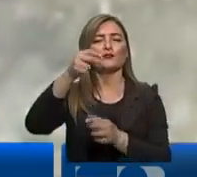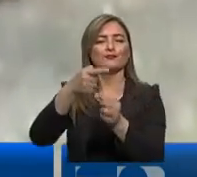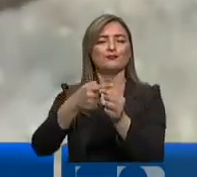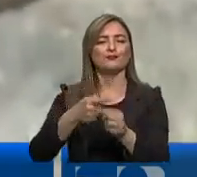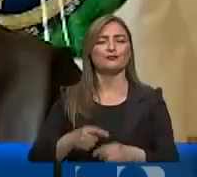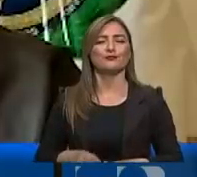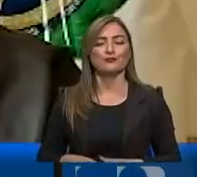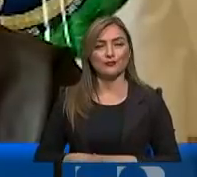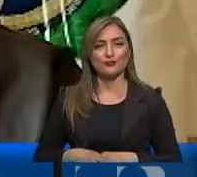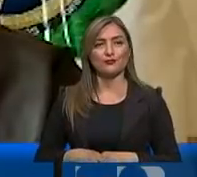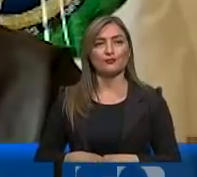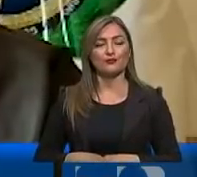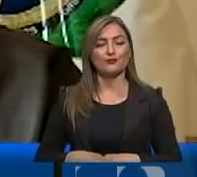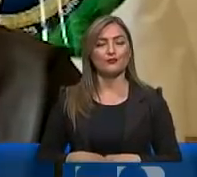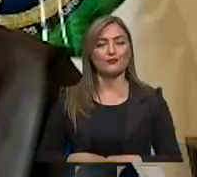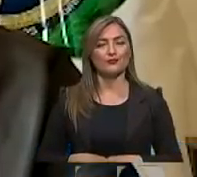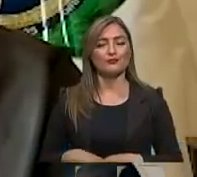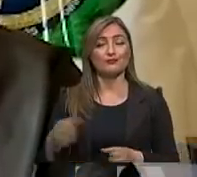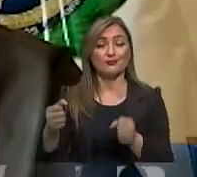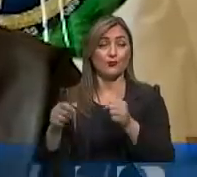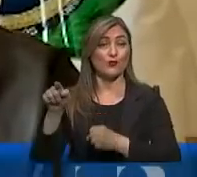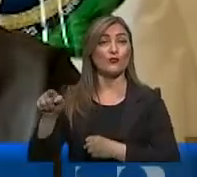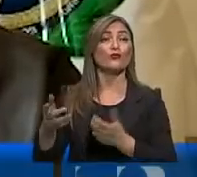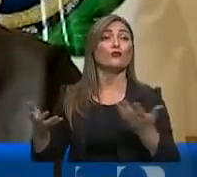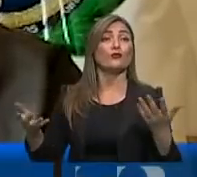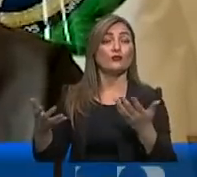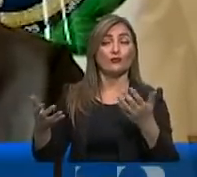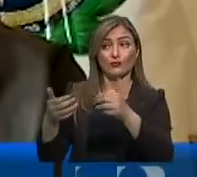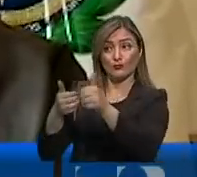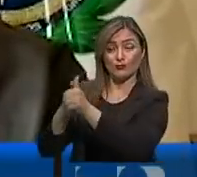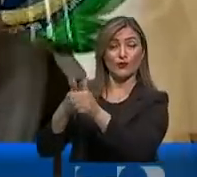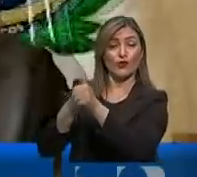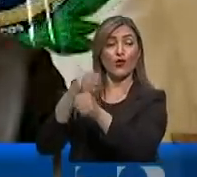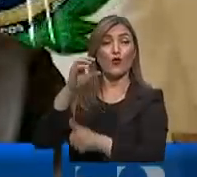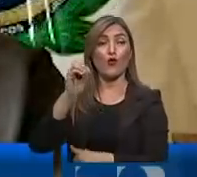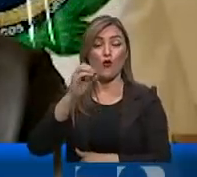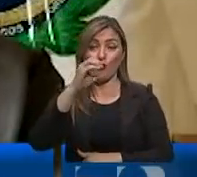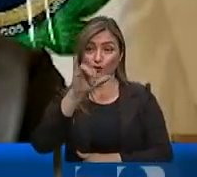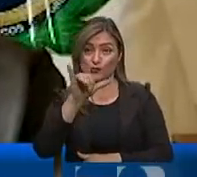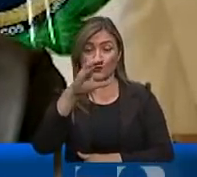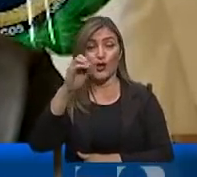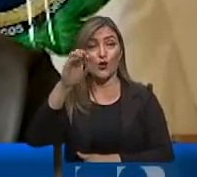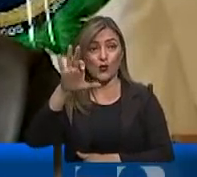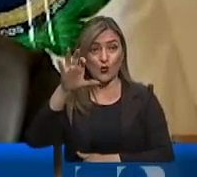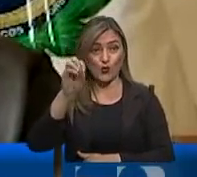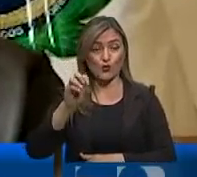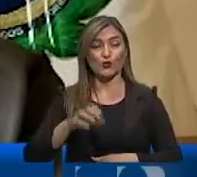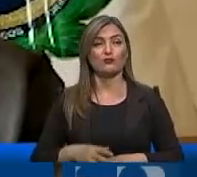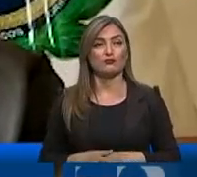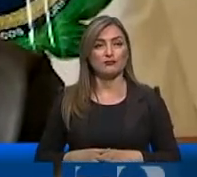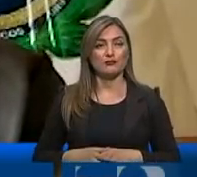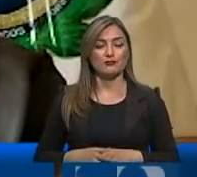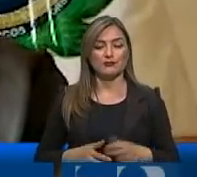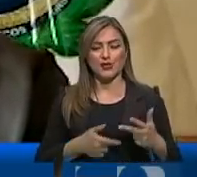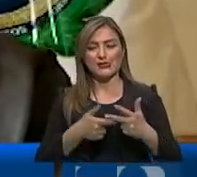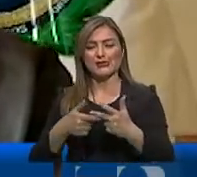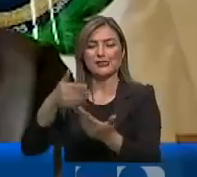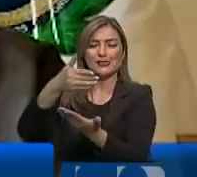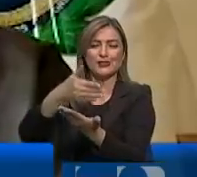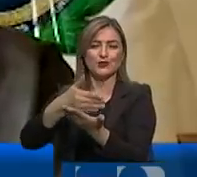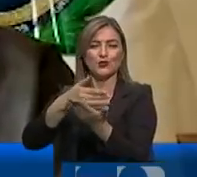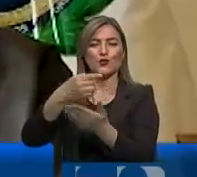norte de la ciudad. A este vehículo se lo logró ubicar a la altura de Coyacoto, logrando detenerla a la altura del redondel de